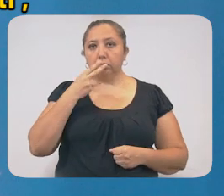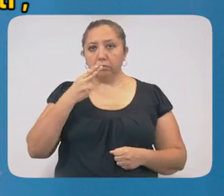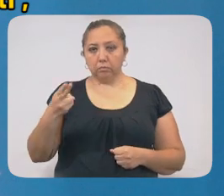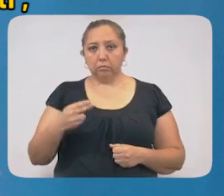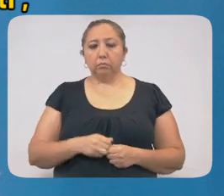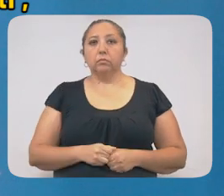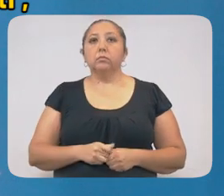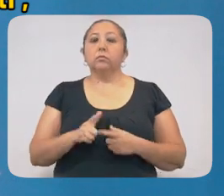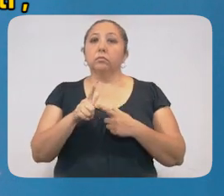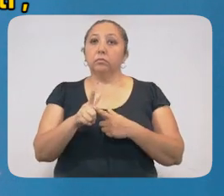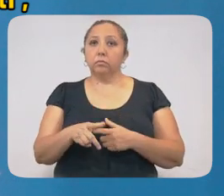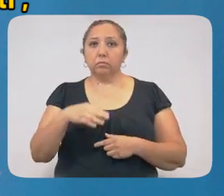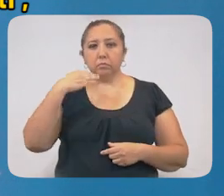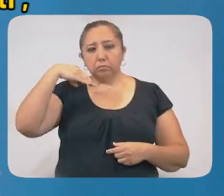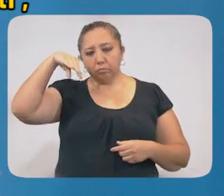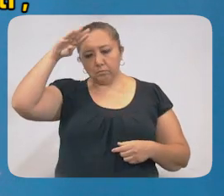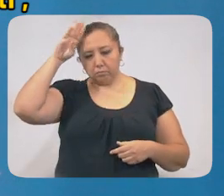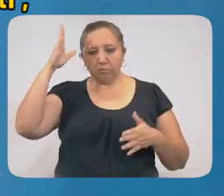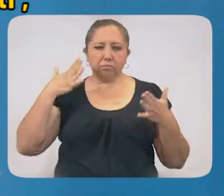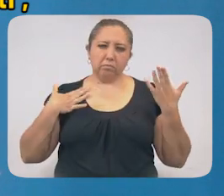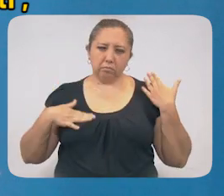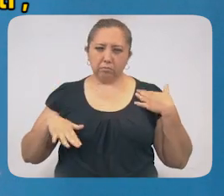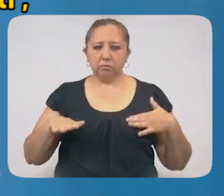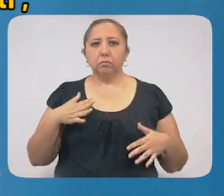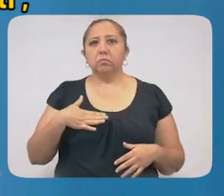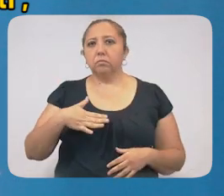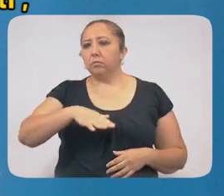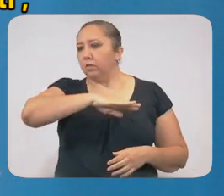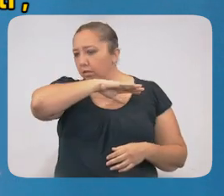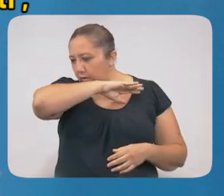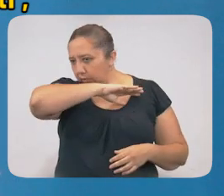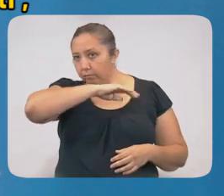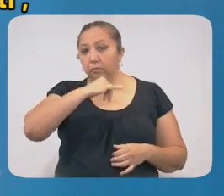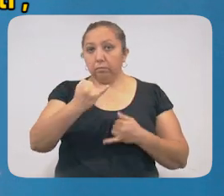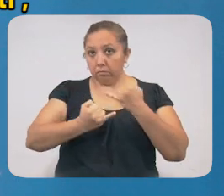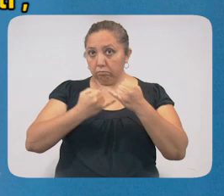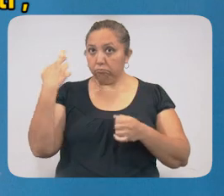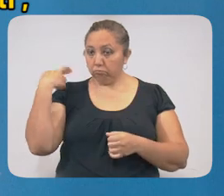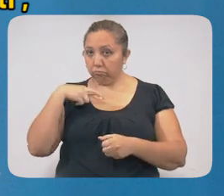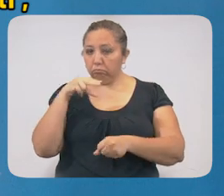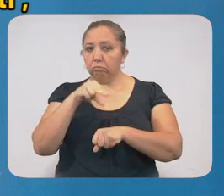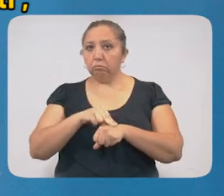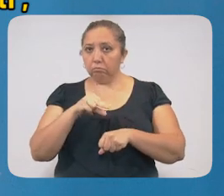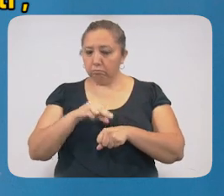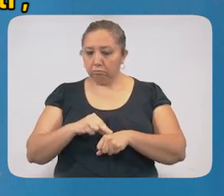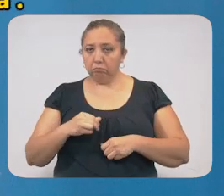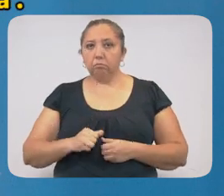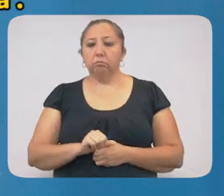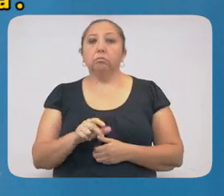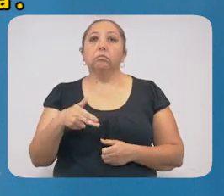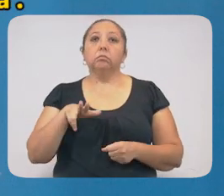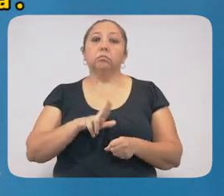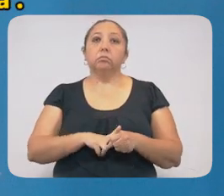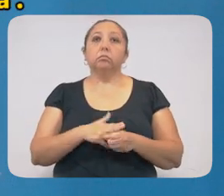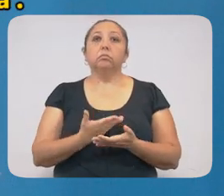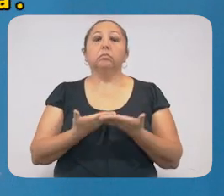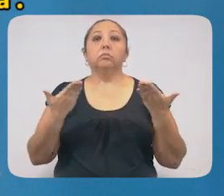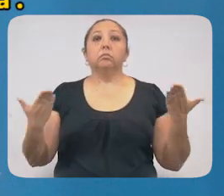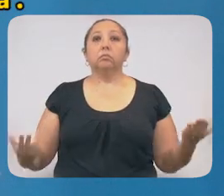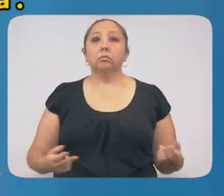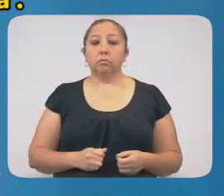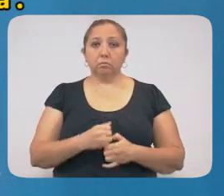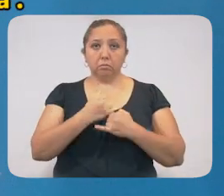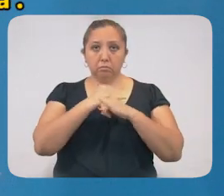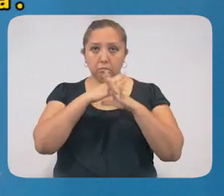tabaquismo, si presentan fiebre, cansancio o tos seca, acudir de inmediato al centro de salud más cercano. A continuación, el